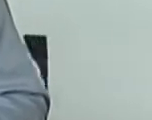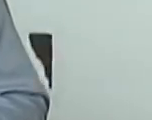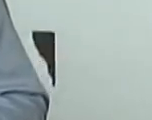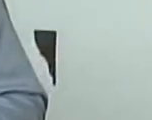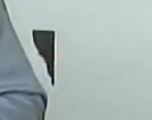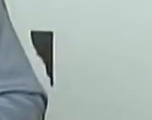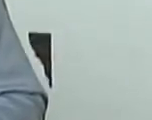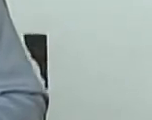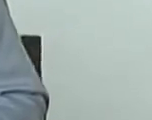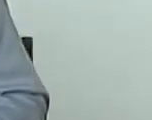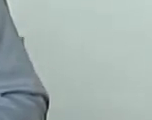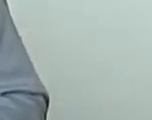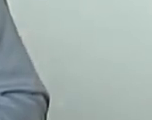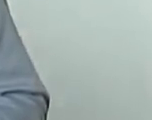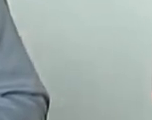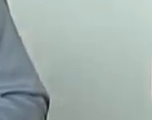desde el parque alí primera adelante